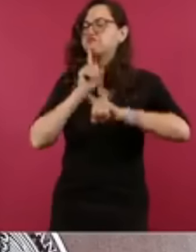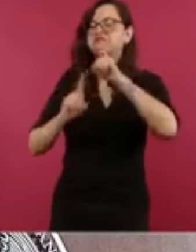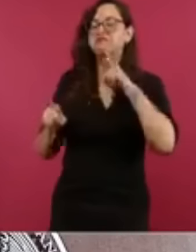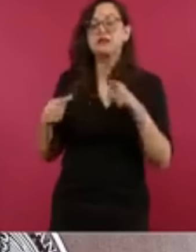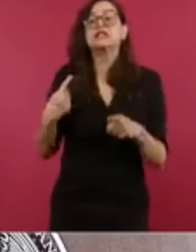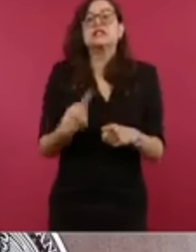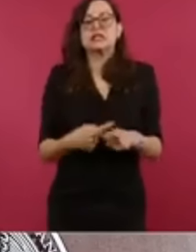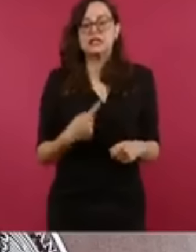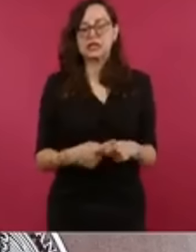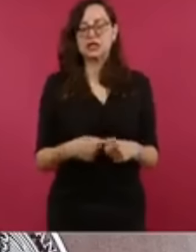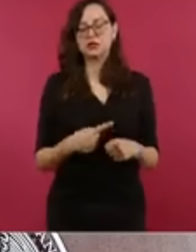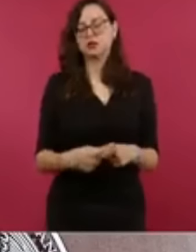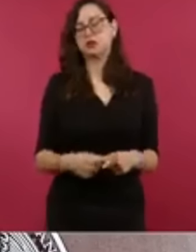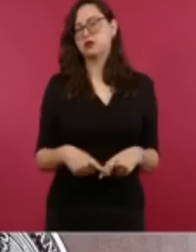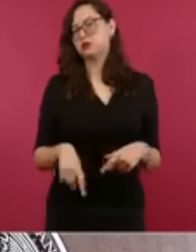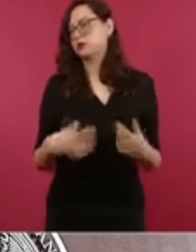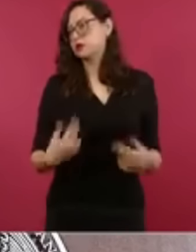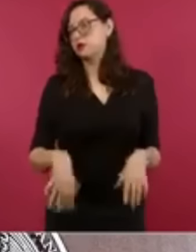un momento, que